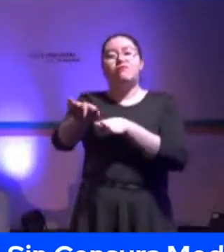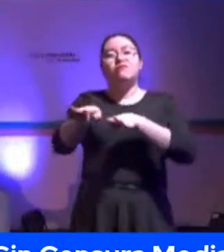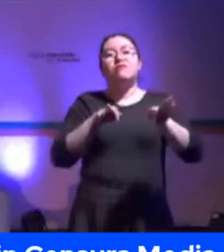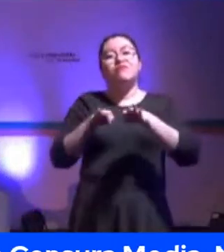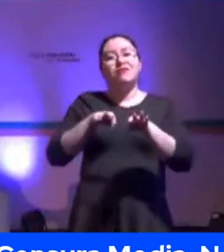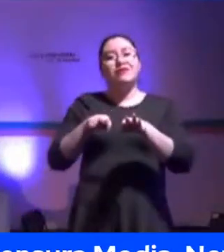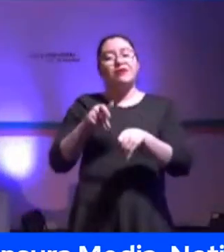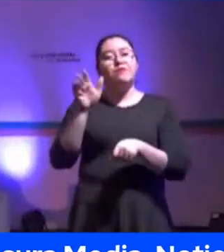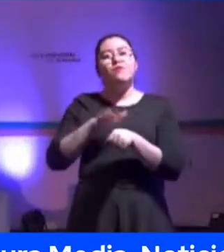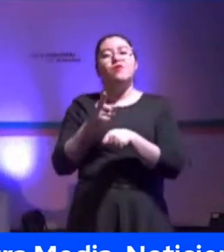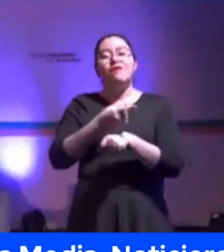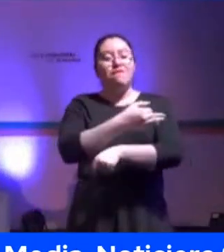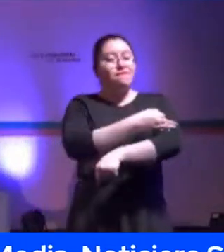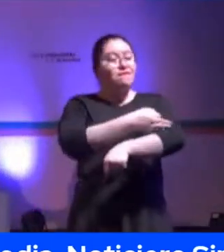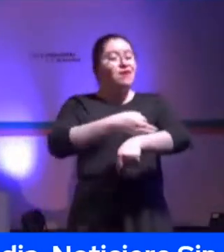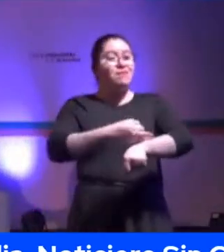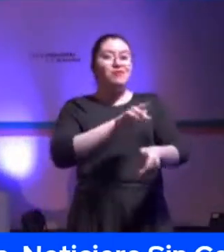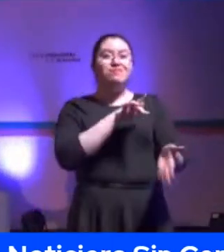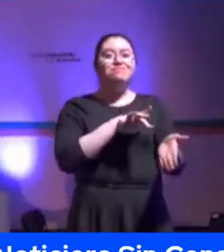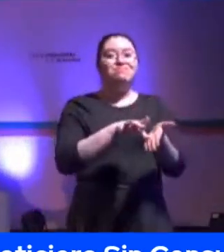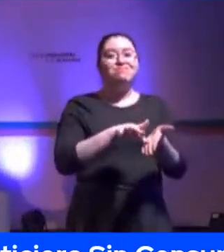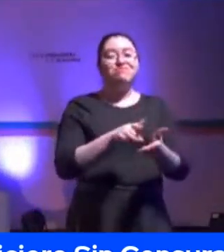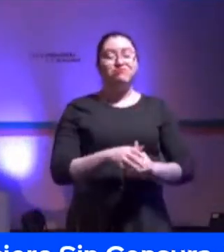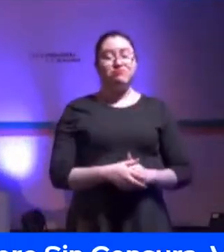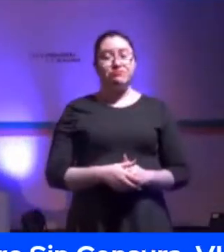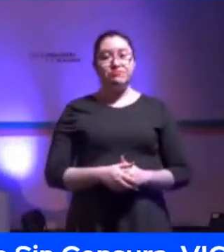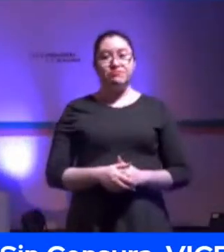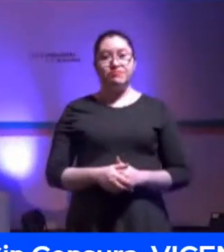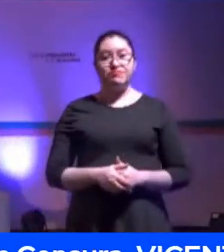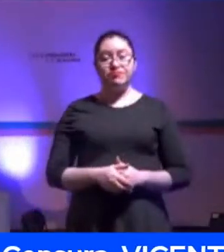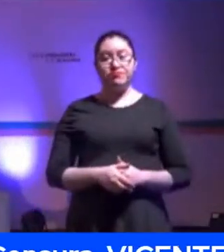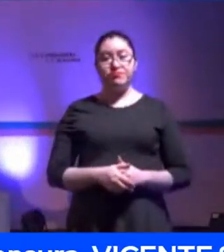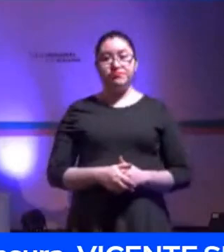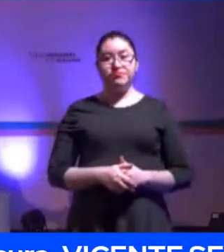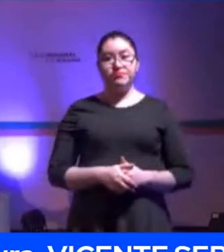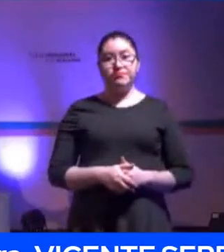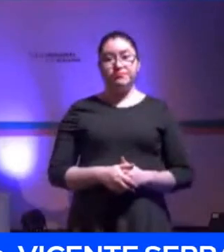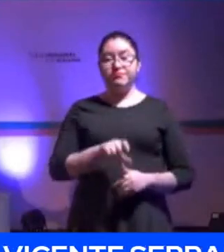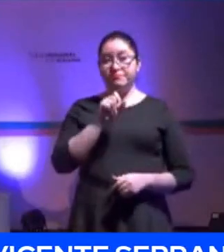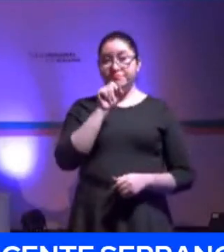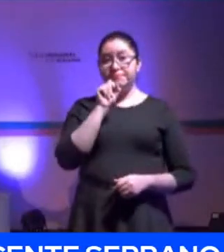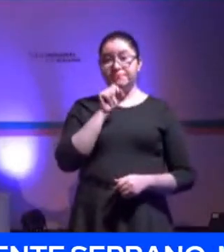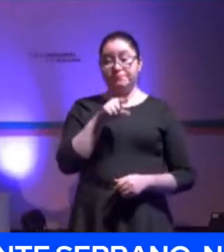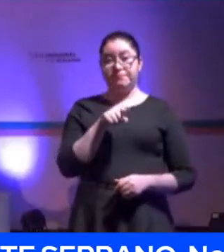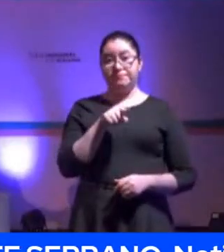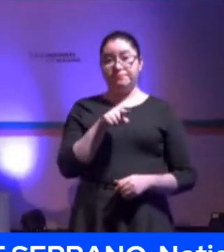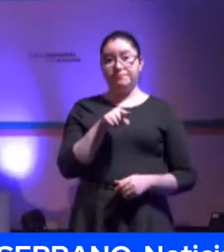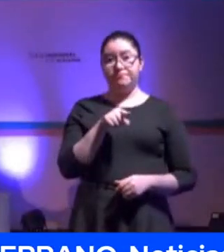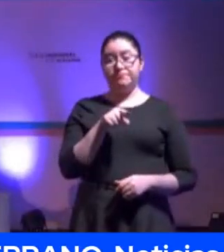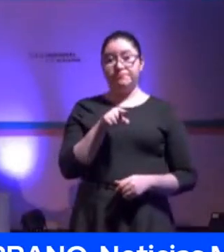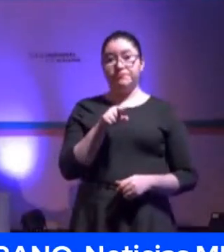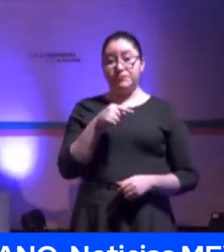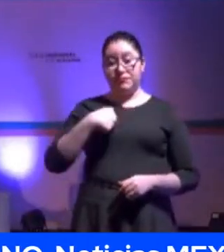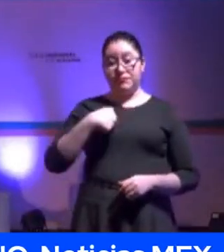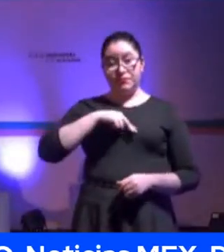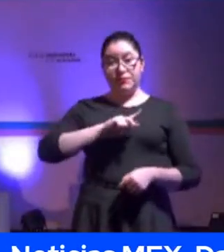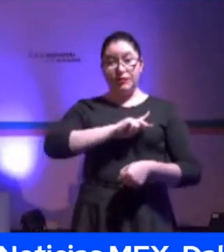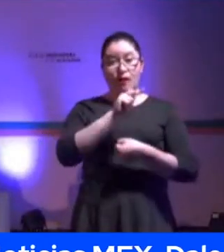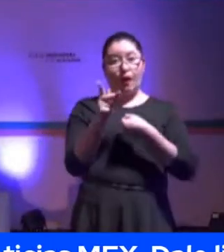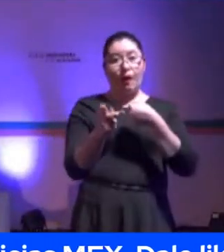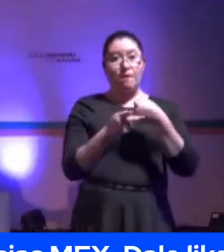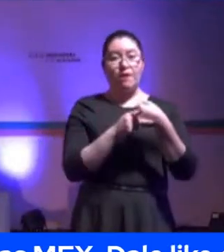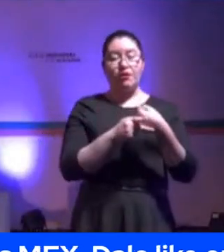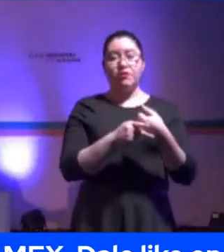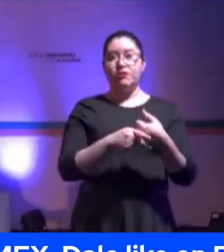razón: por las familias mexicanas. Y aparte, por si fuera poco, También somos un país